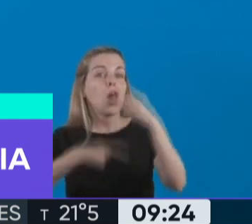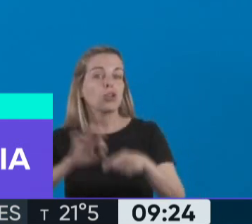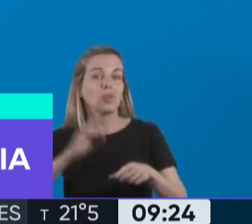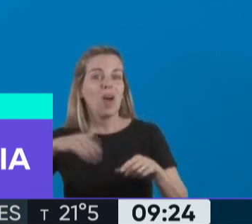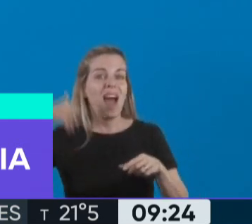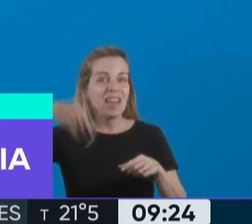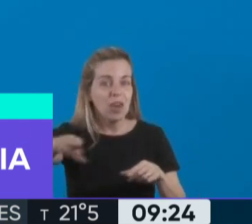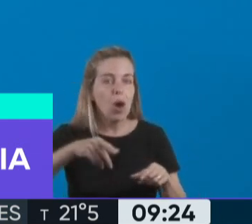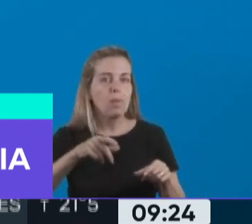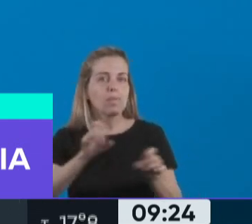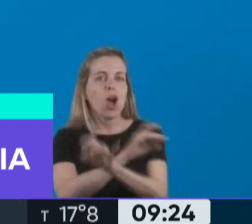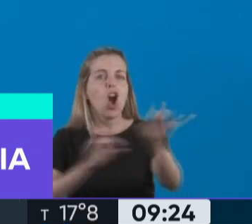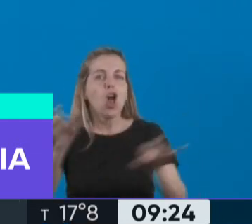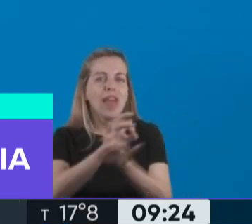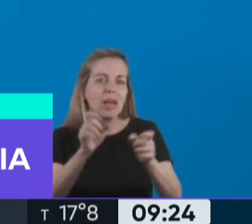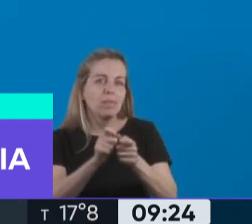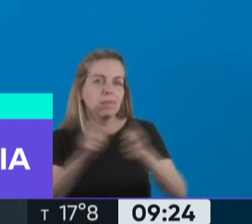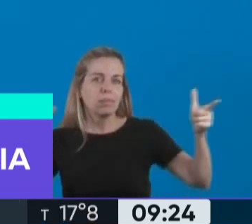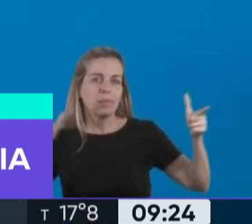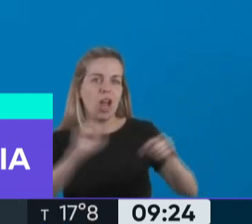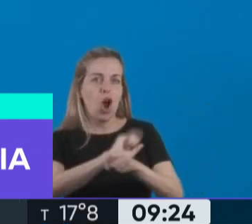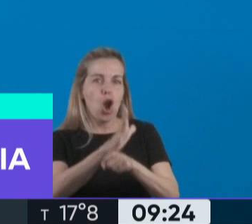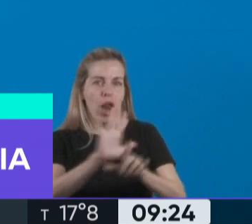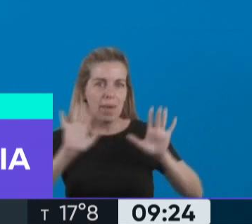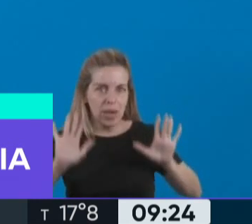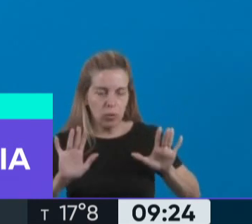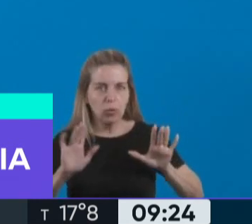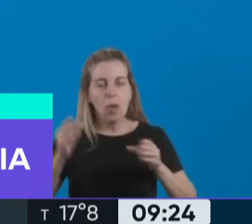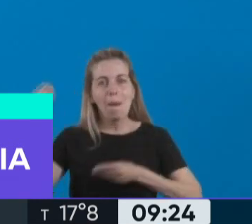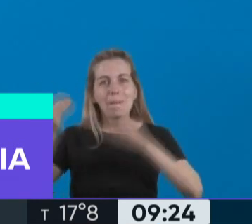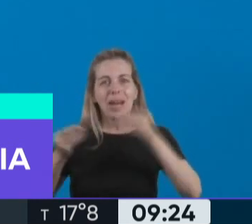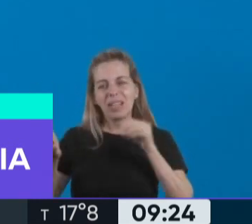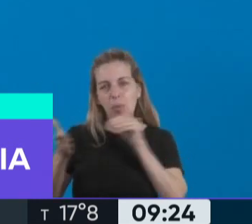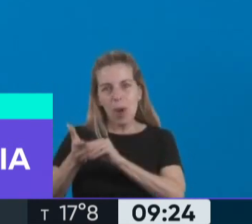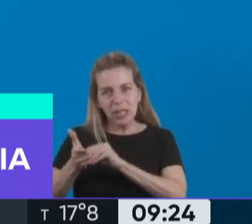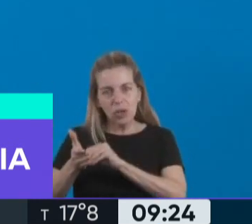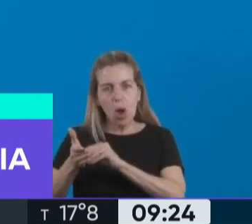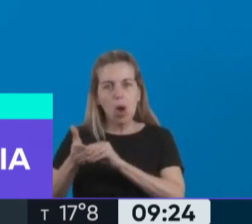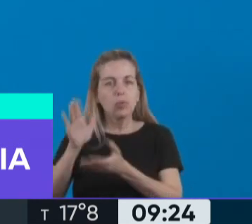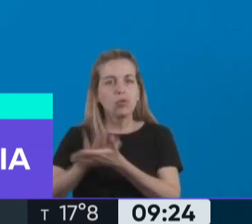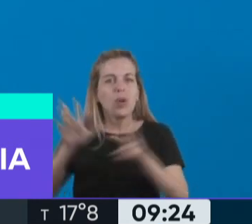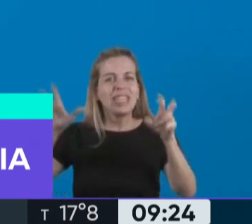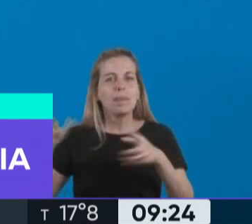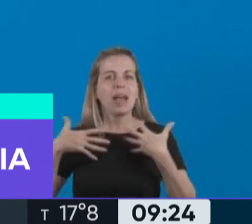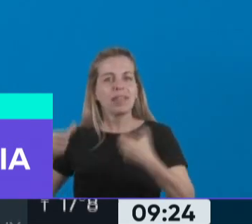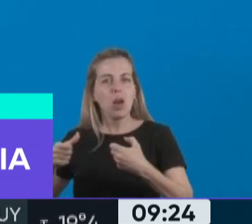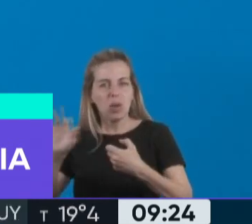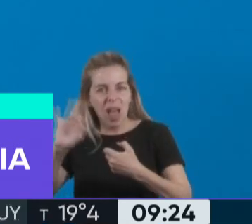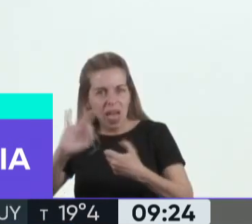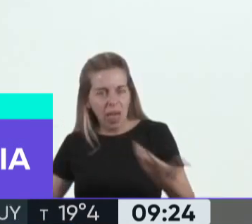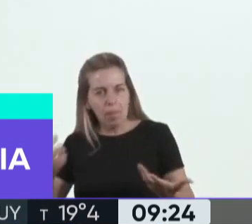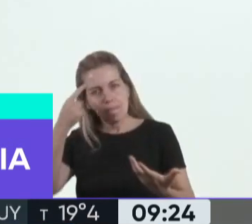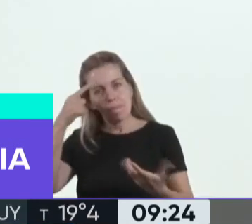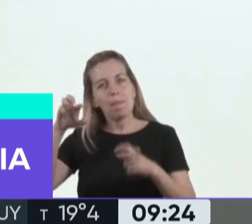No hay hoy en el presupuesto nada al respecto, no hay ninguna explicación cómo se acomodaría el presupuesto, no hay un